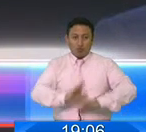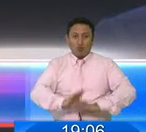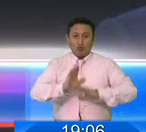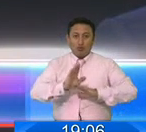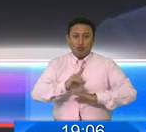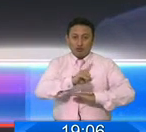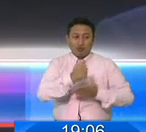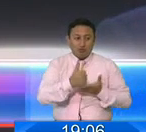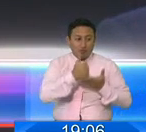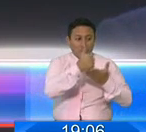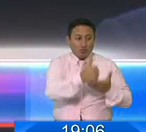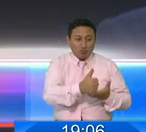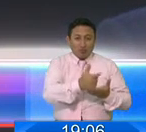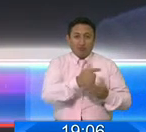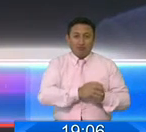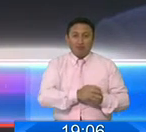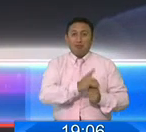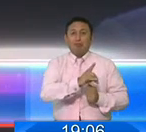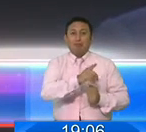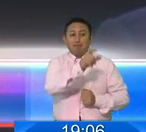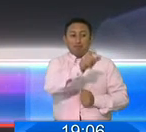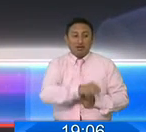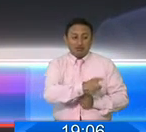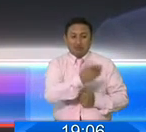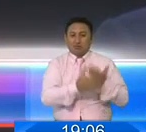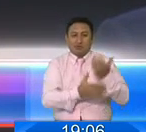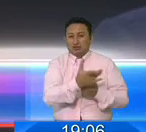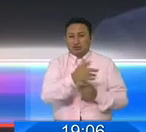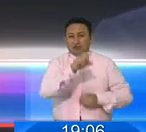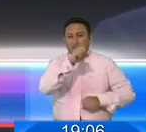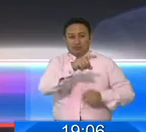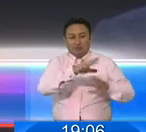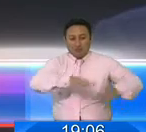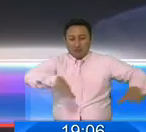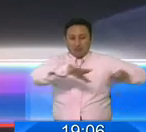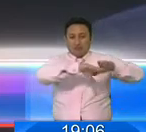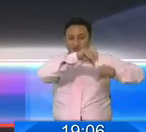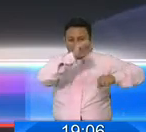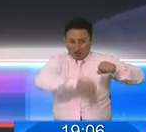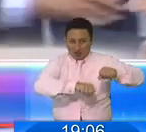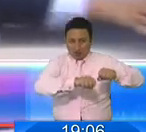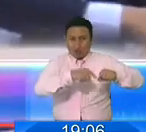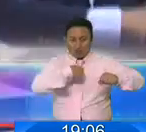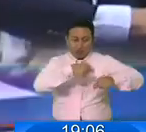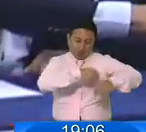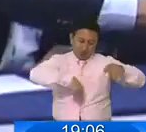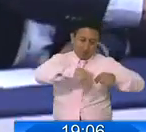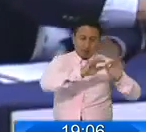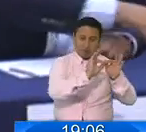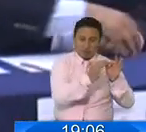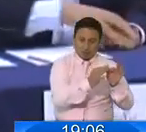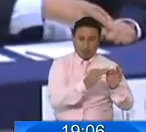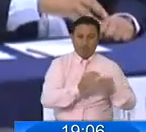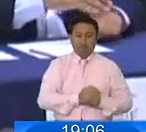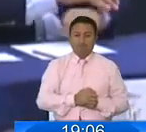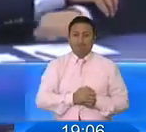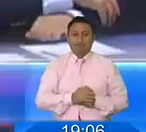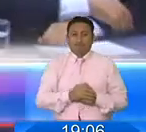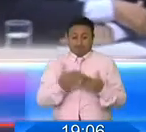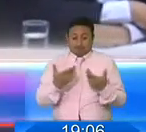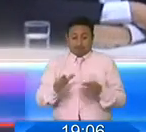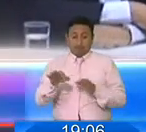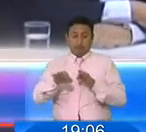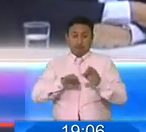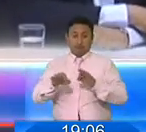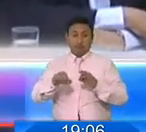indemnización y compensación se llegarán a ocurrir daños ambientales luego de destacar la licitación